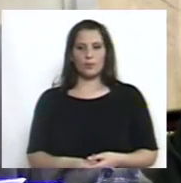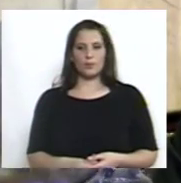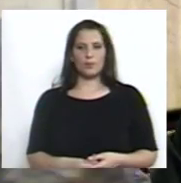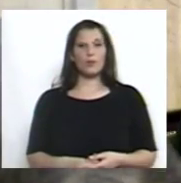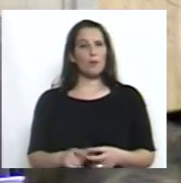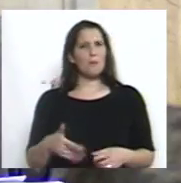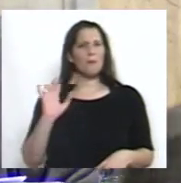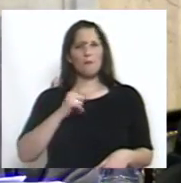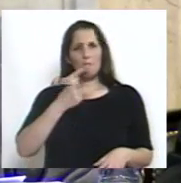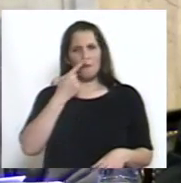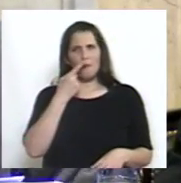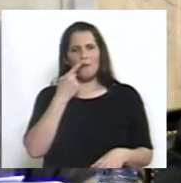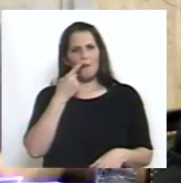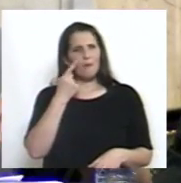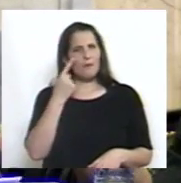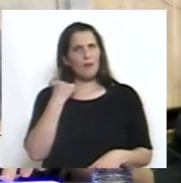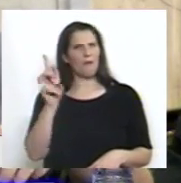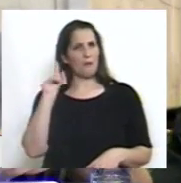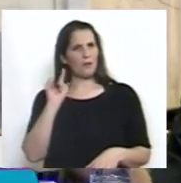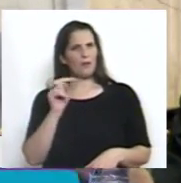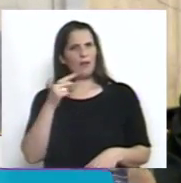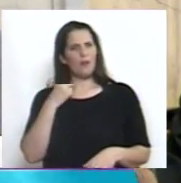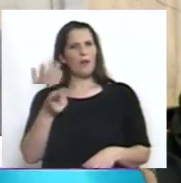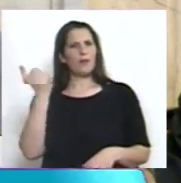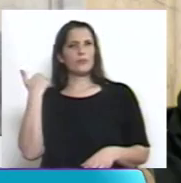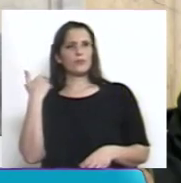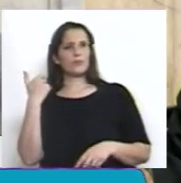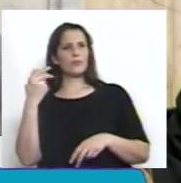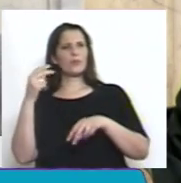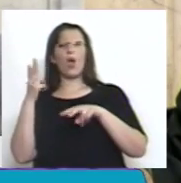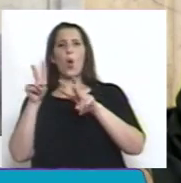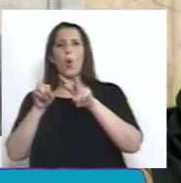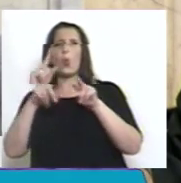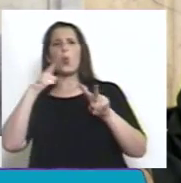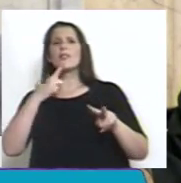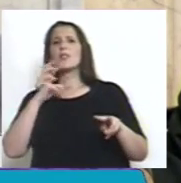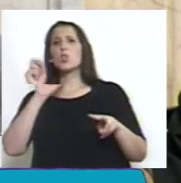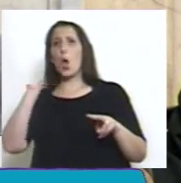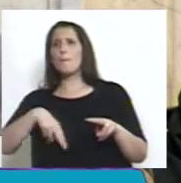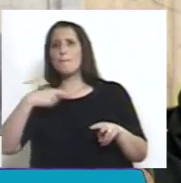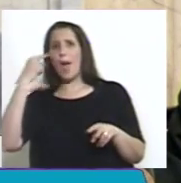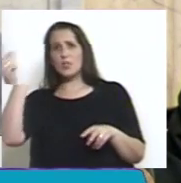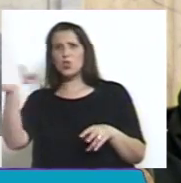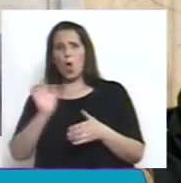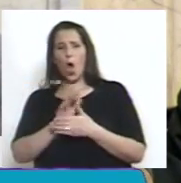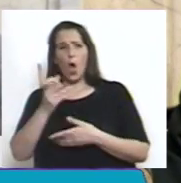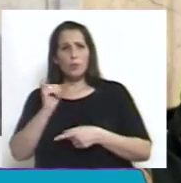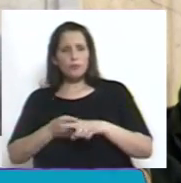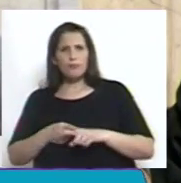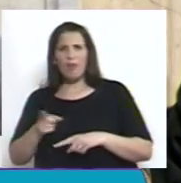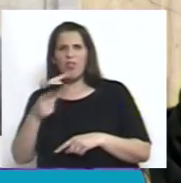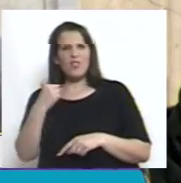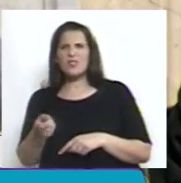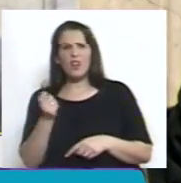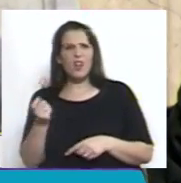Lo más curioso era, pensó Winston mientras arreglaba las cifras del Ministerio de la Abundancia, que ni siquiera